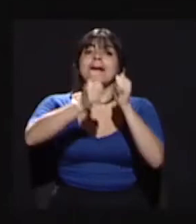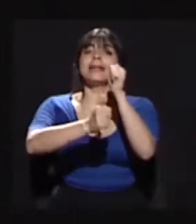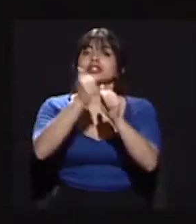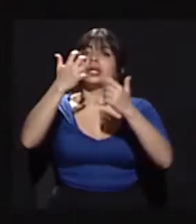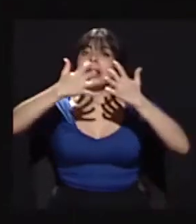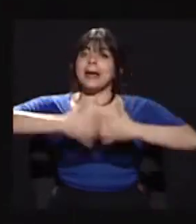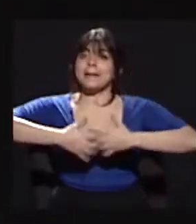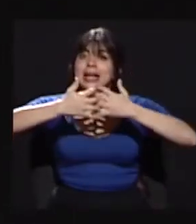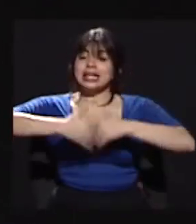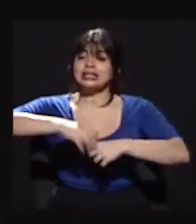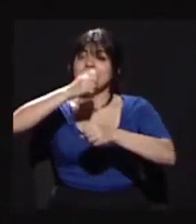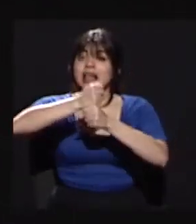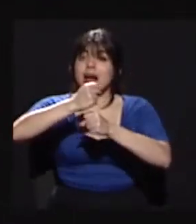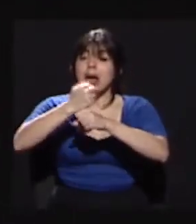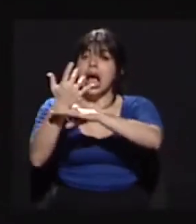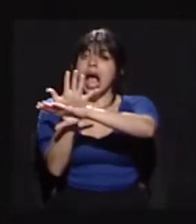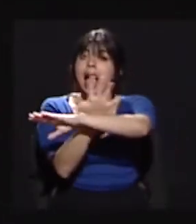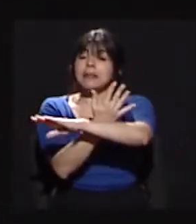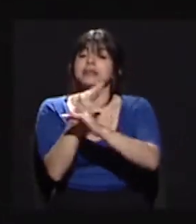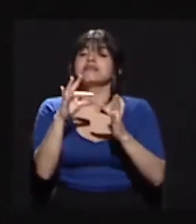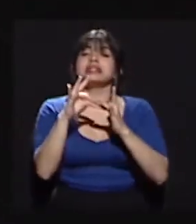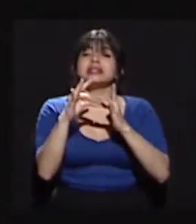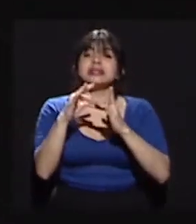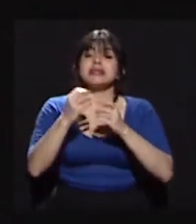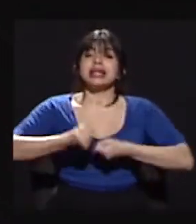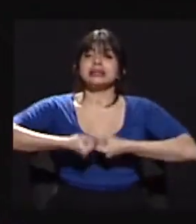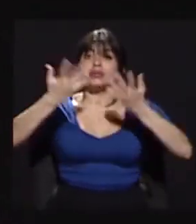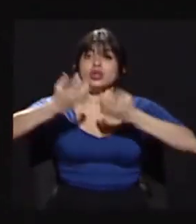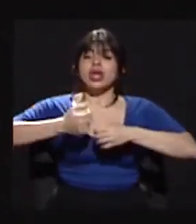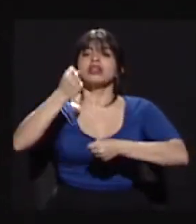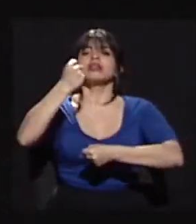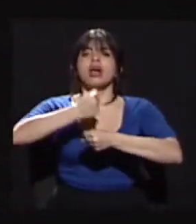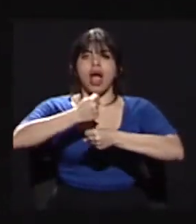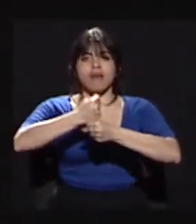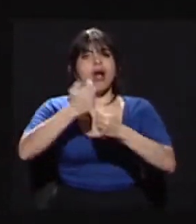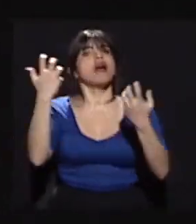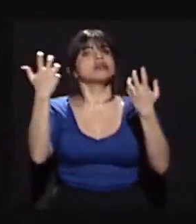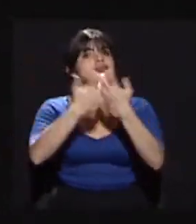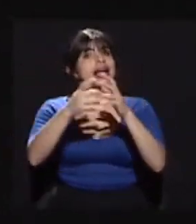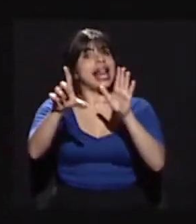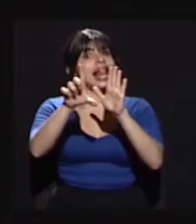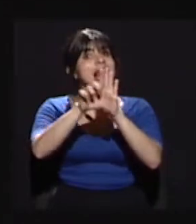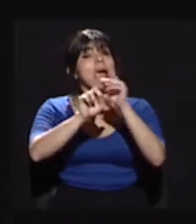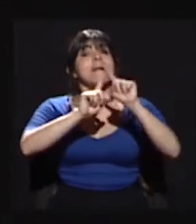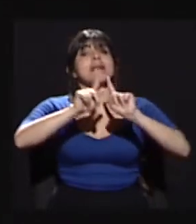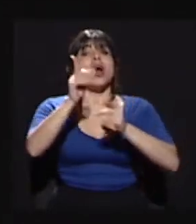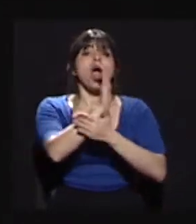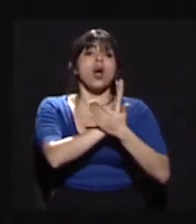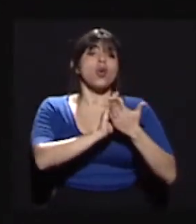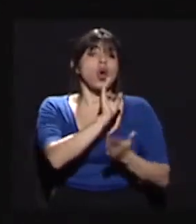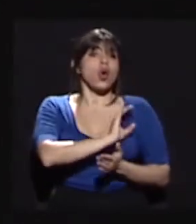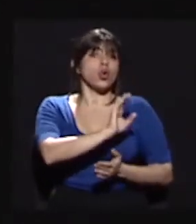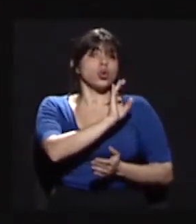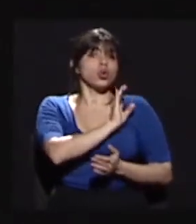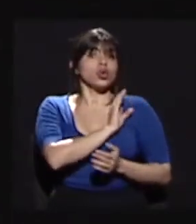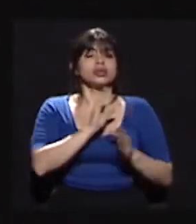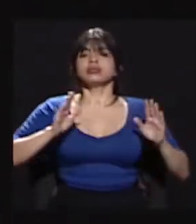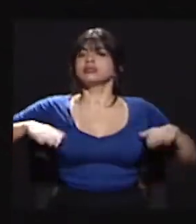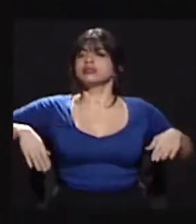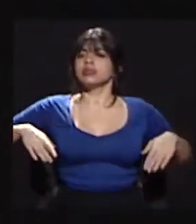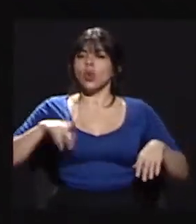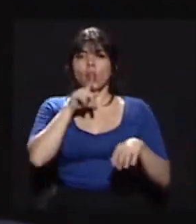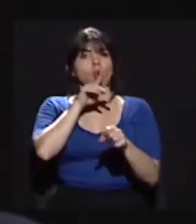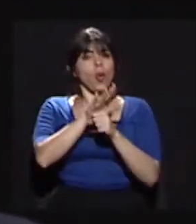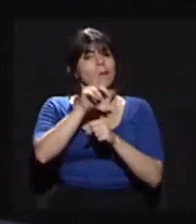empresas que están trabajando en el campo y especialmente las agroexportadoras trabajan de acuerdo a la ley pero hay condiciones que no se están cumpliendo